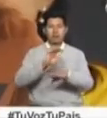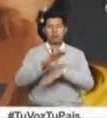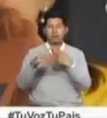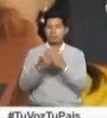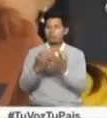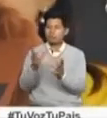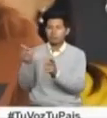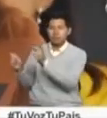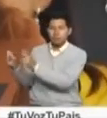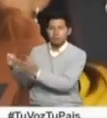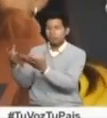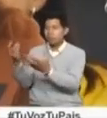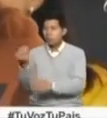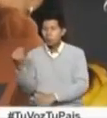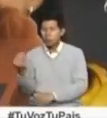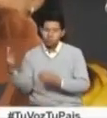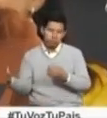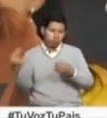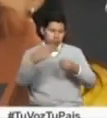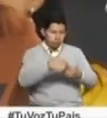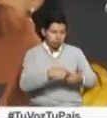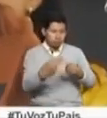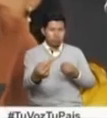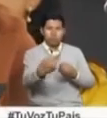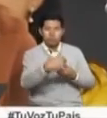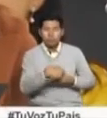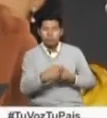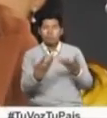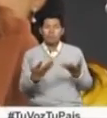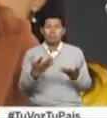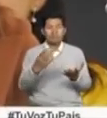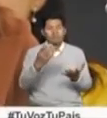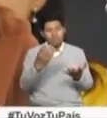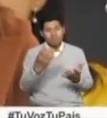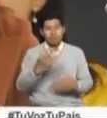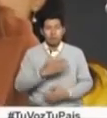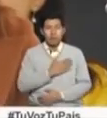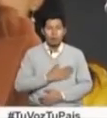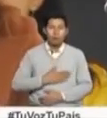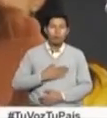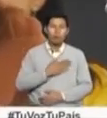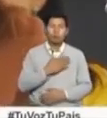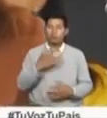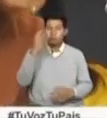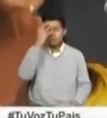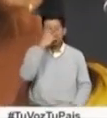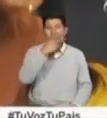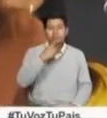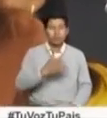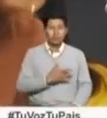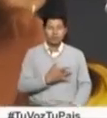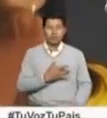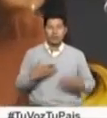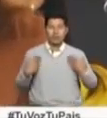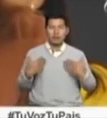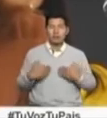una escuela pública es un verdadero orgullo, un derecho y un privilegio. Es por eso que